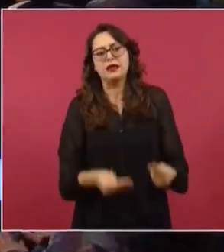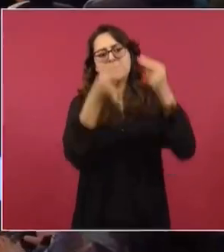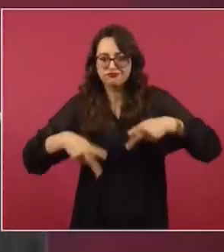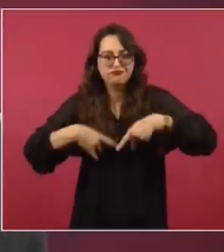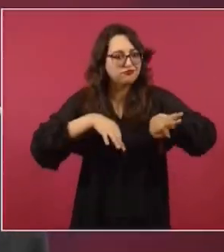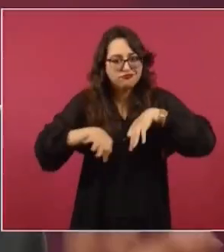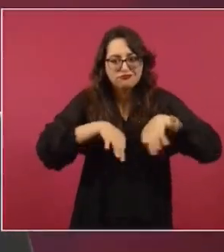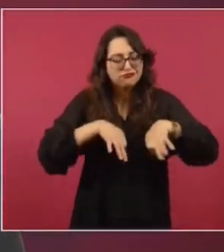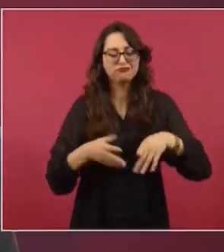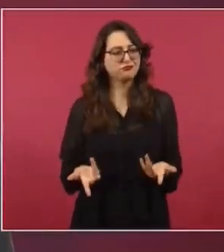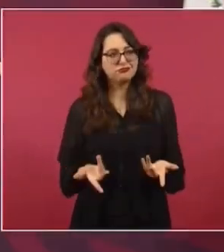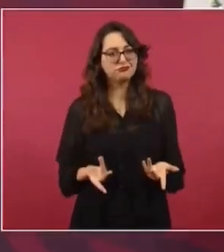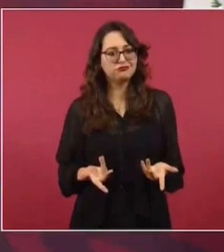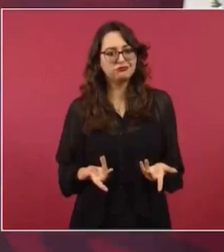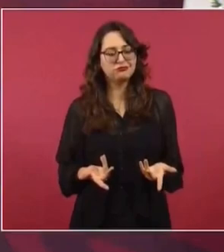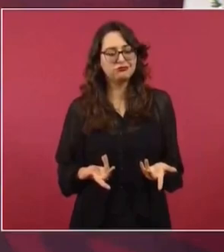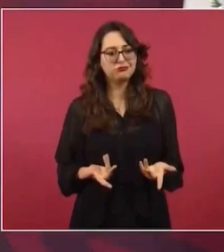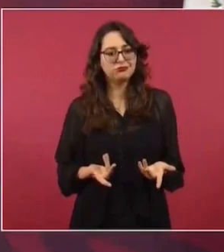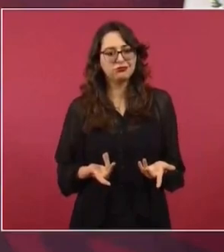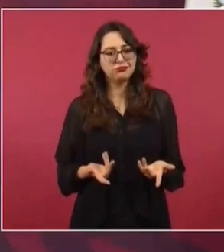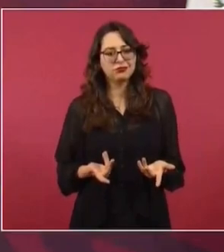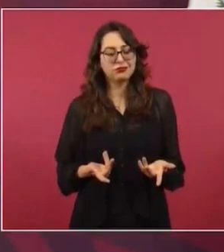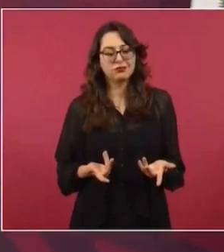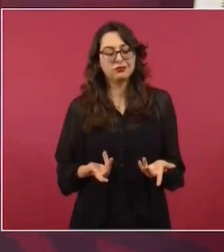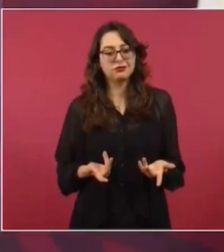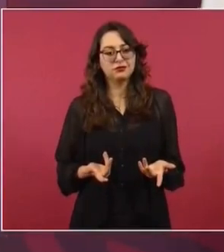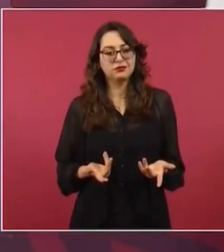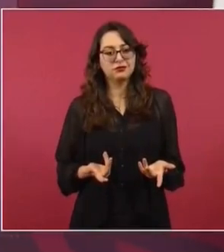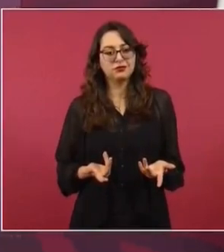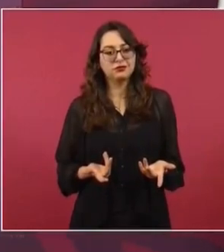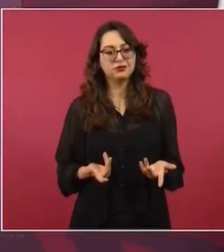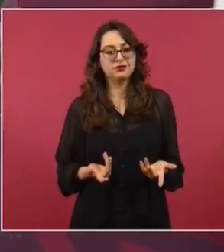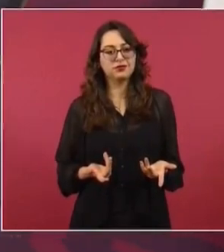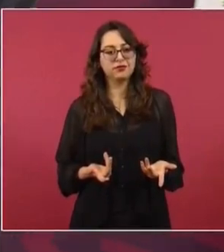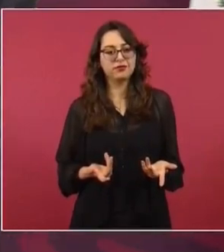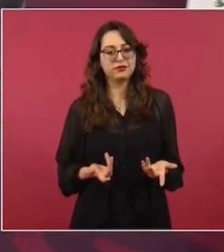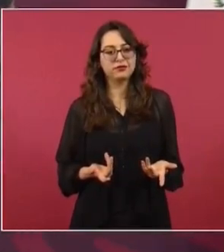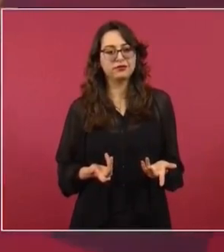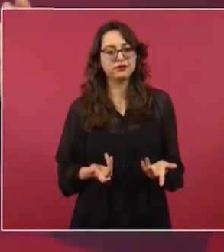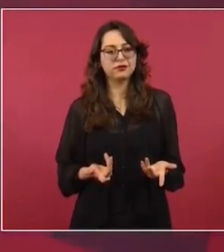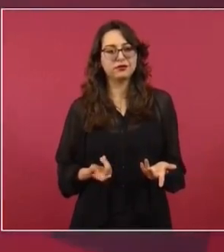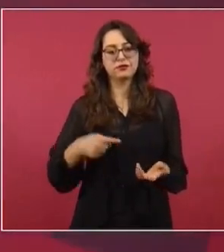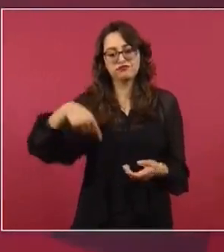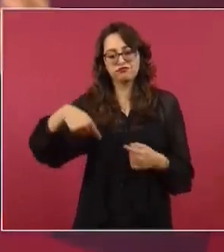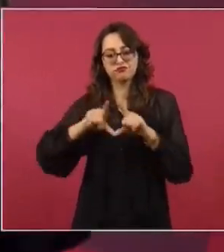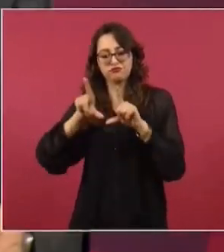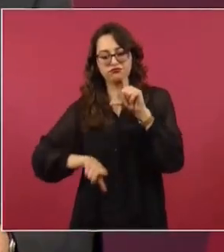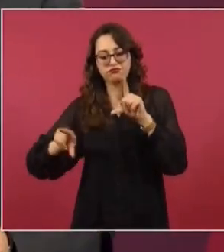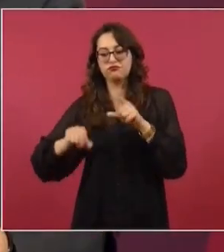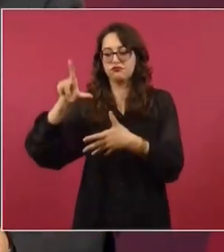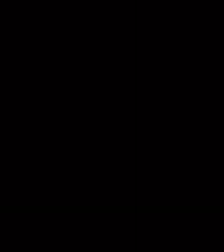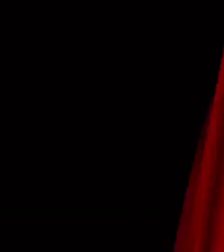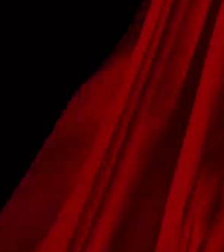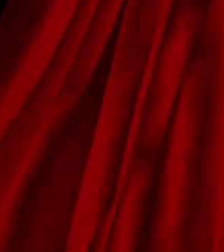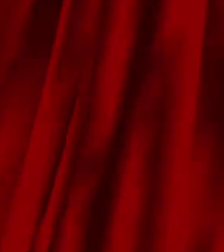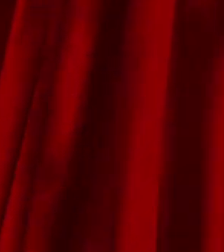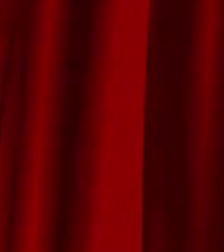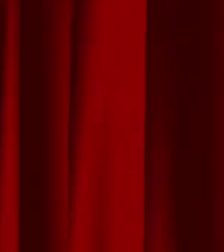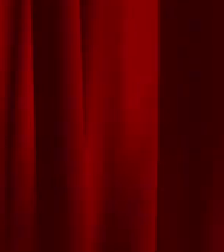el trabajo. Además, México y otros países tenemos la suerte de tener mano de obra joven.